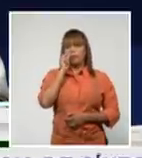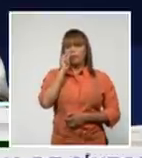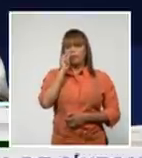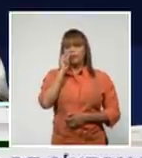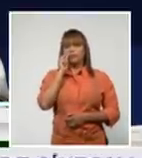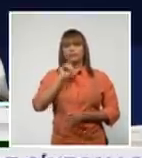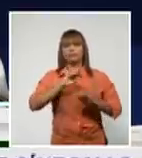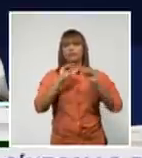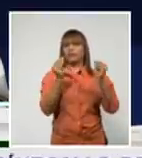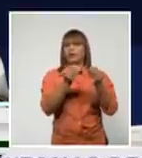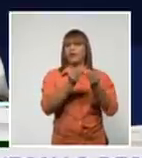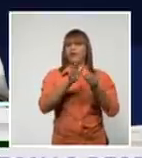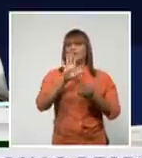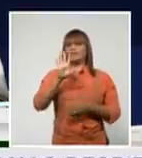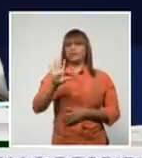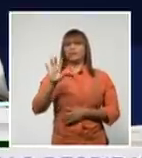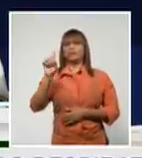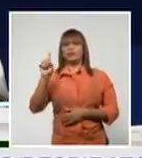el